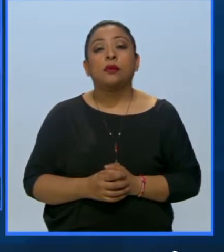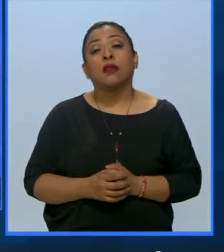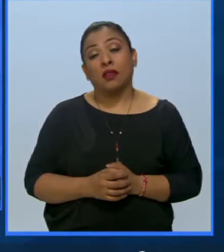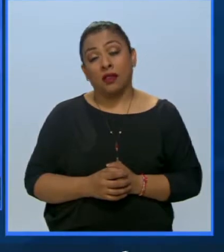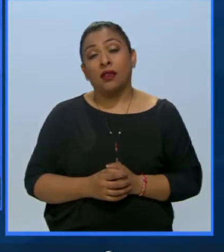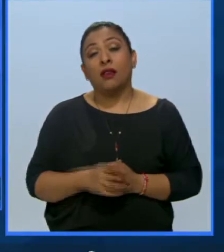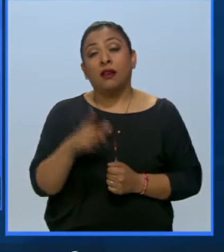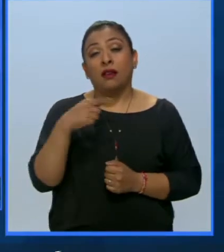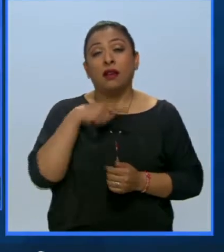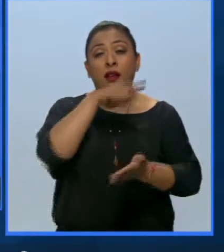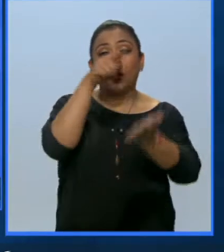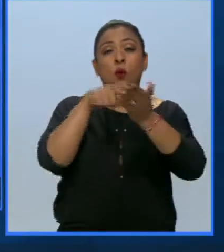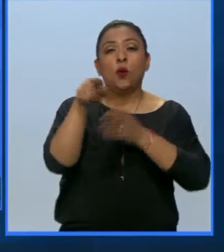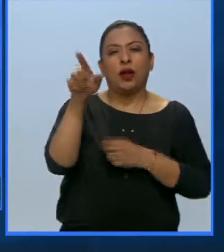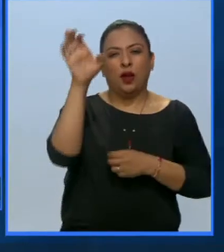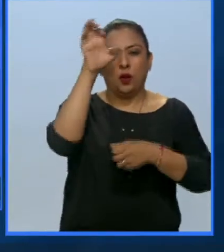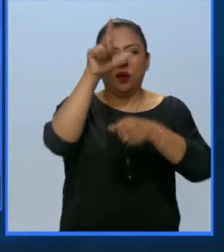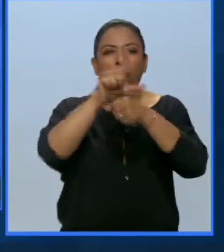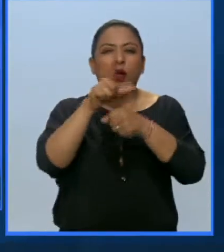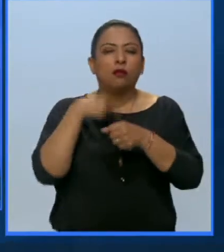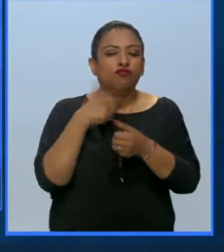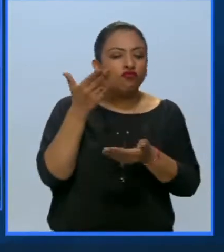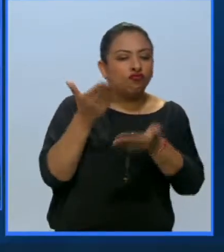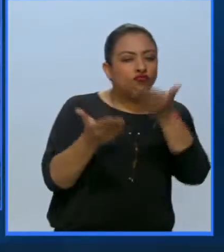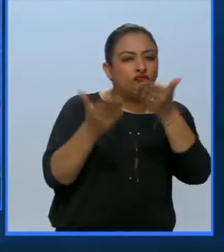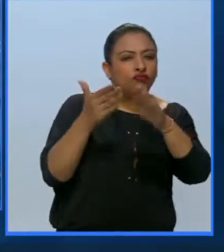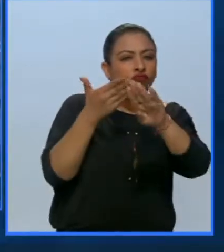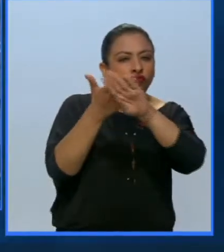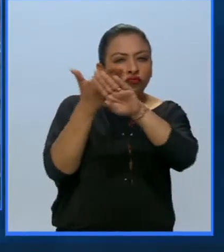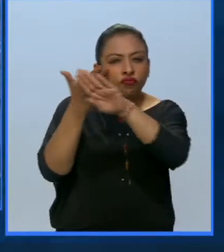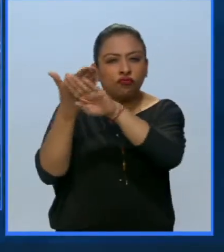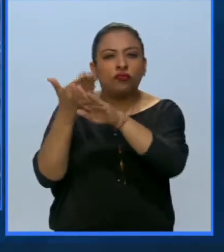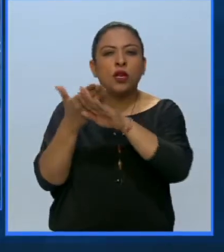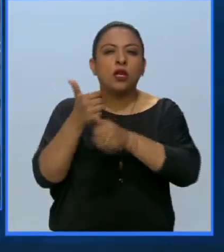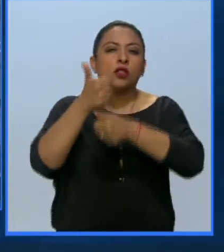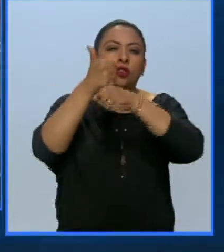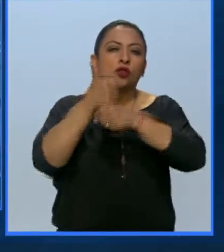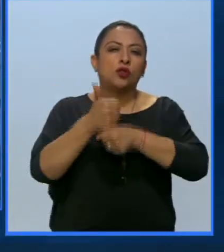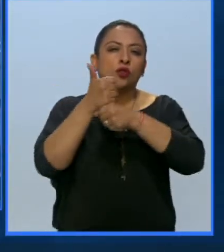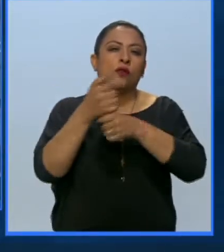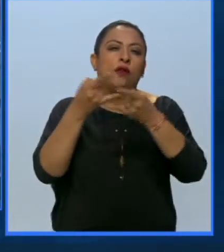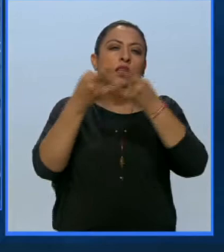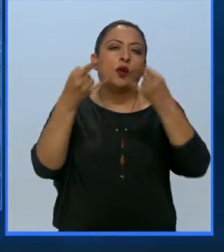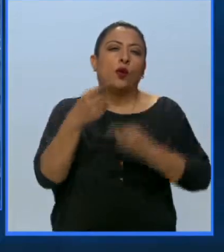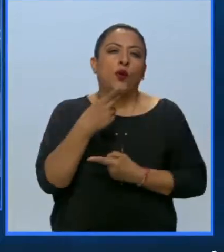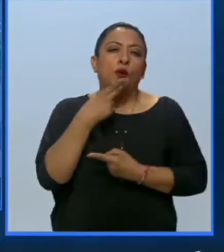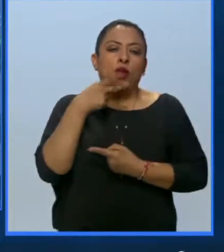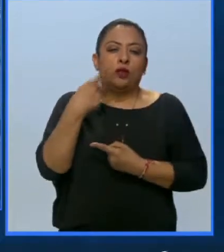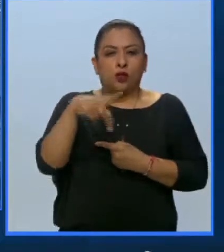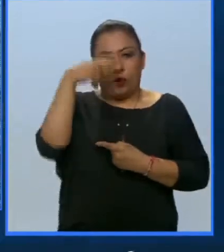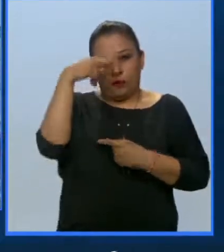Y desde la trinchera cultural, este es un balance de las afectaciones que ha sufrido el patrimonio nacional.